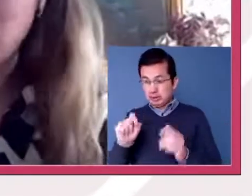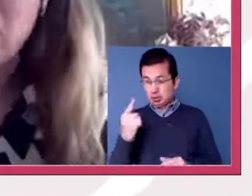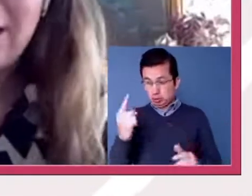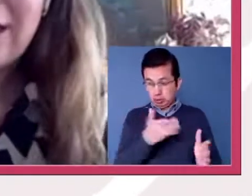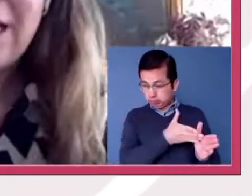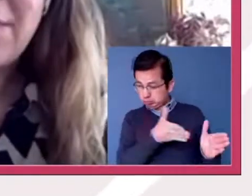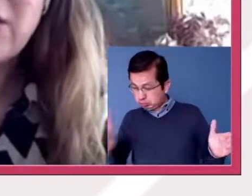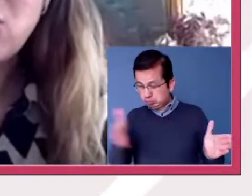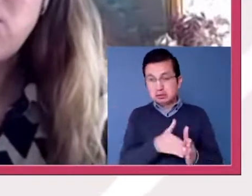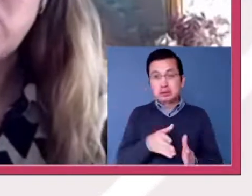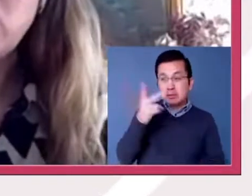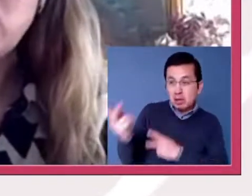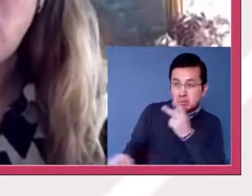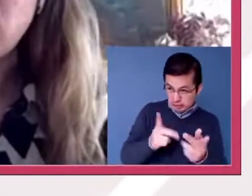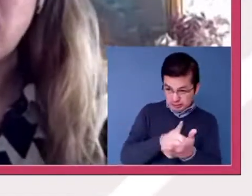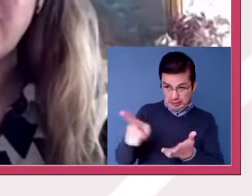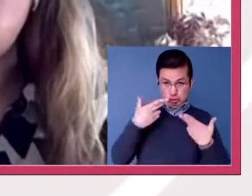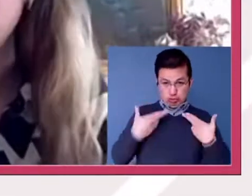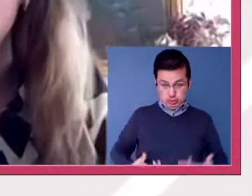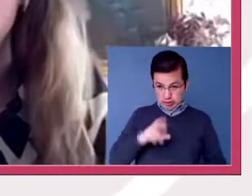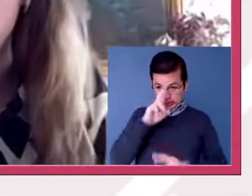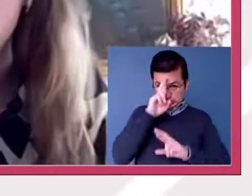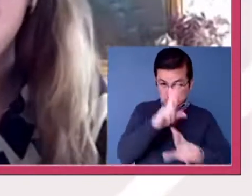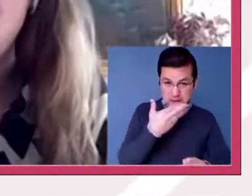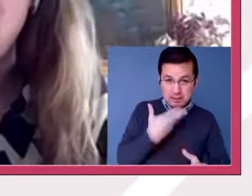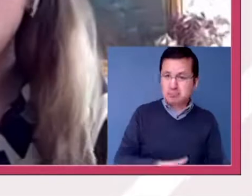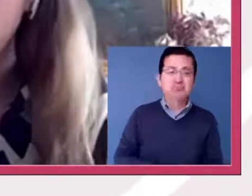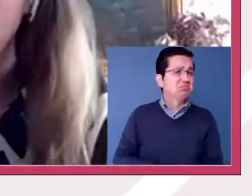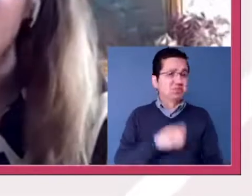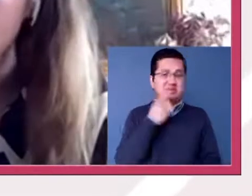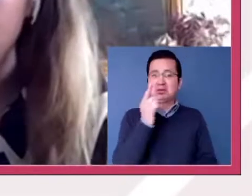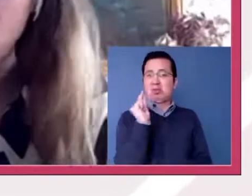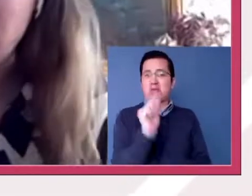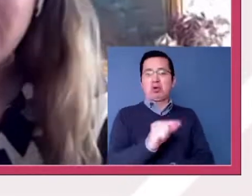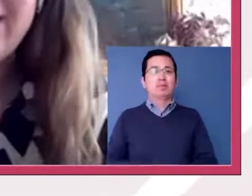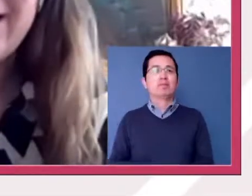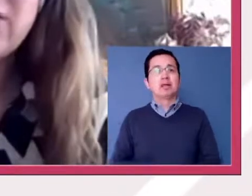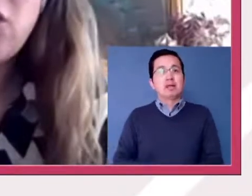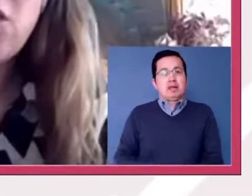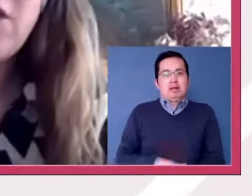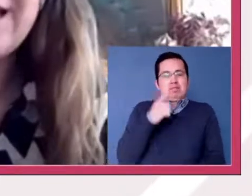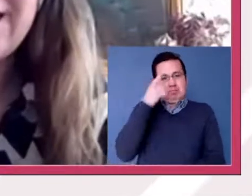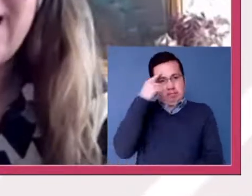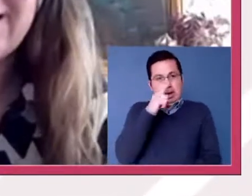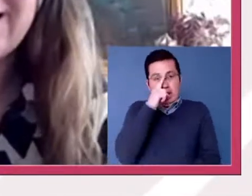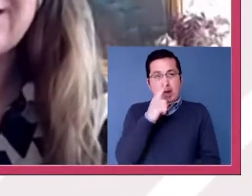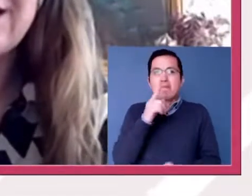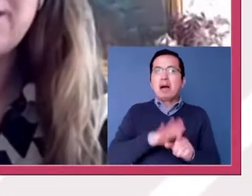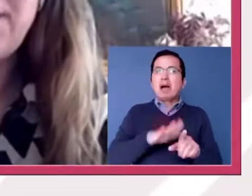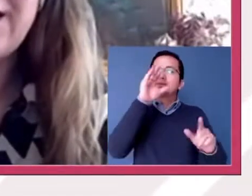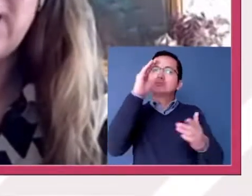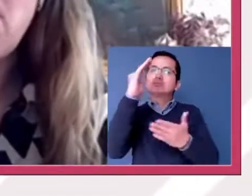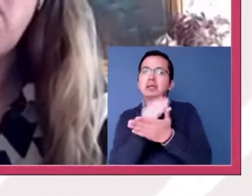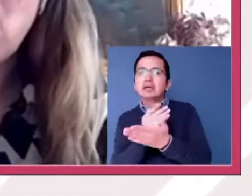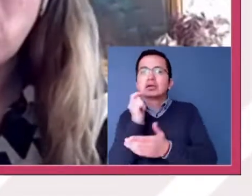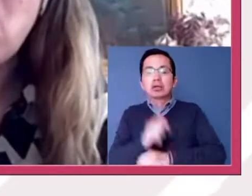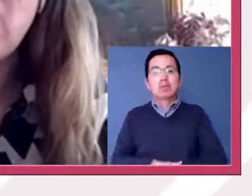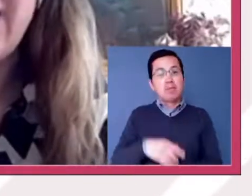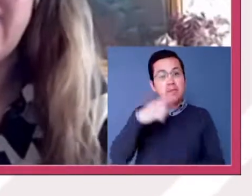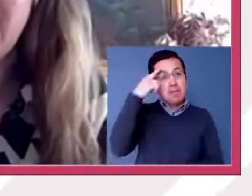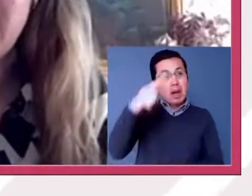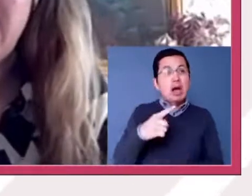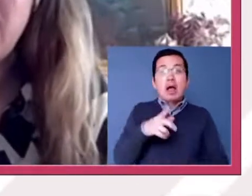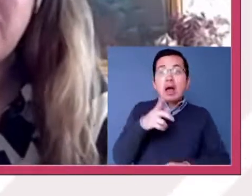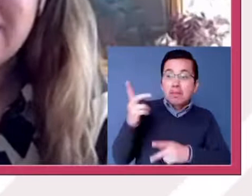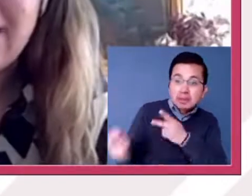derechos humanos, del 21.4 al 24%. Y por el contrario, decreció la idea de que se respetan poco